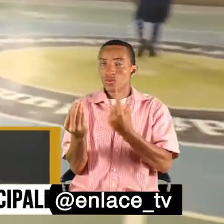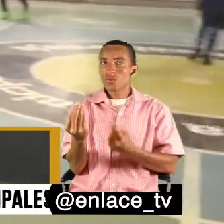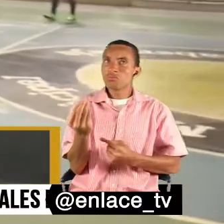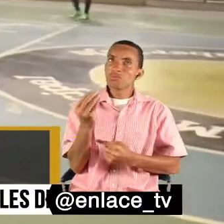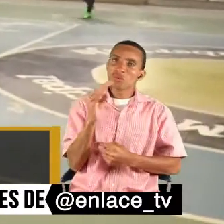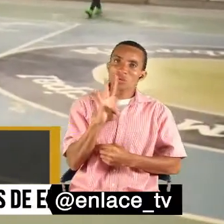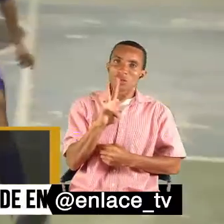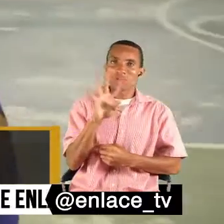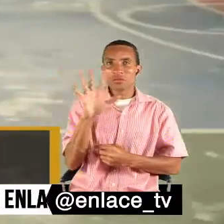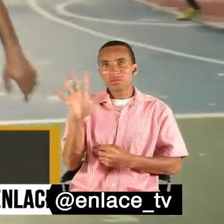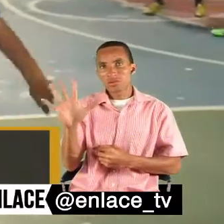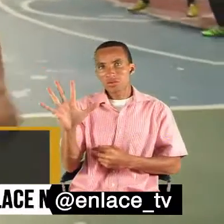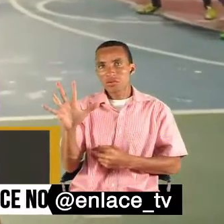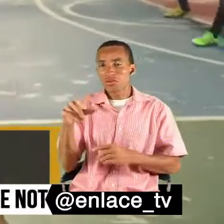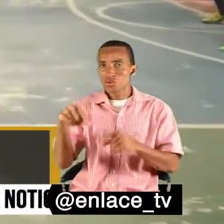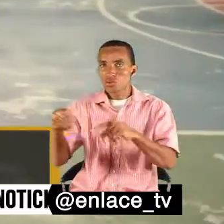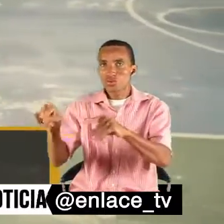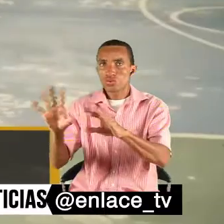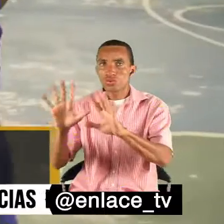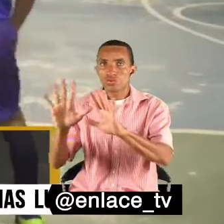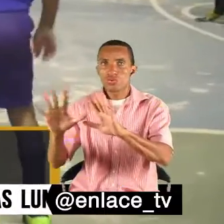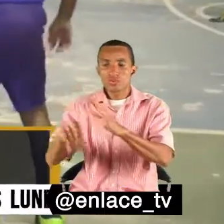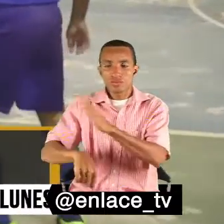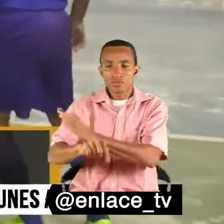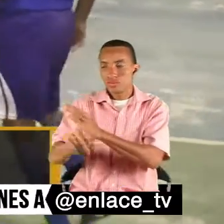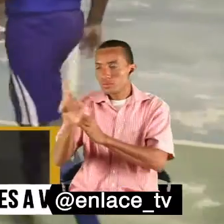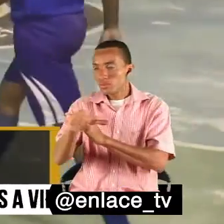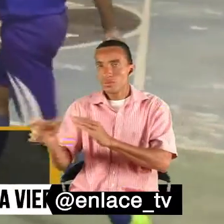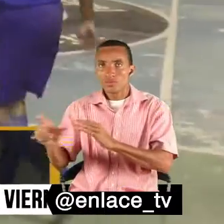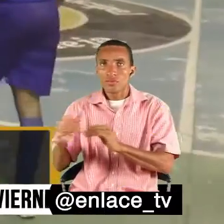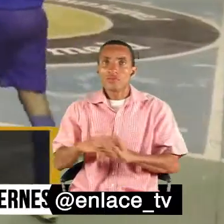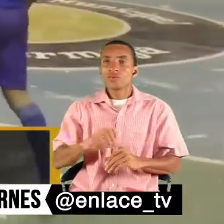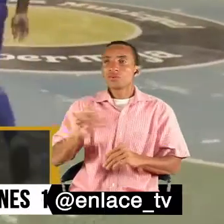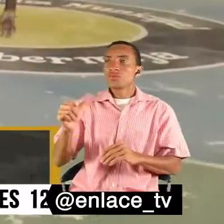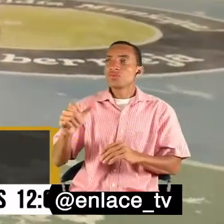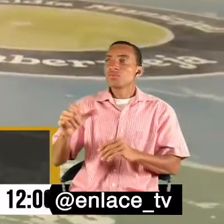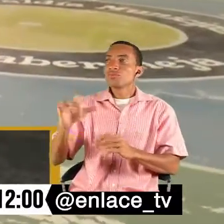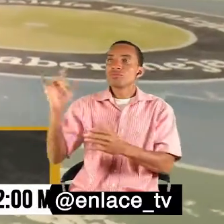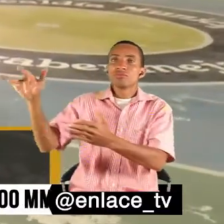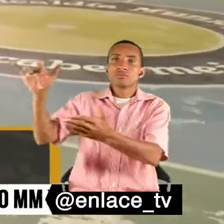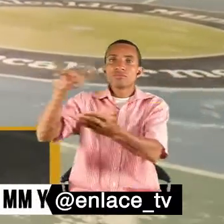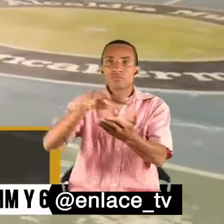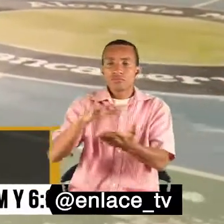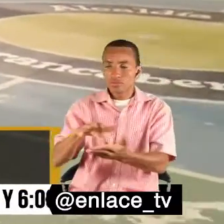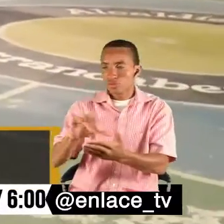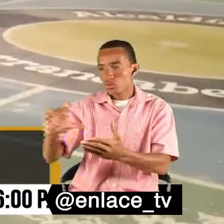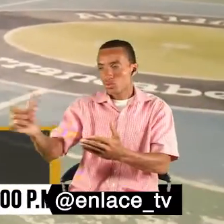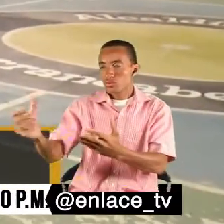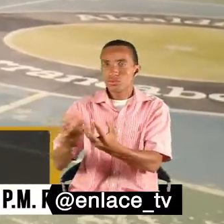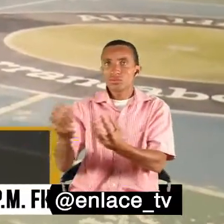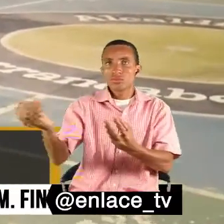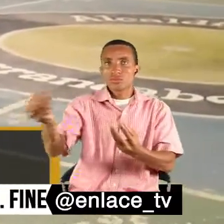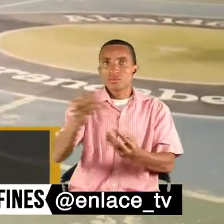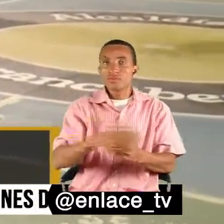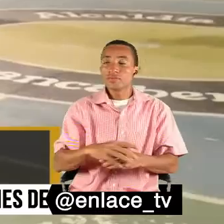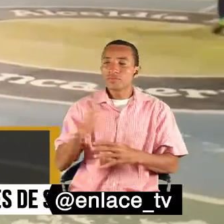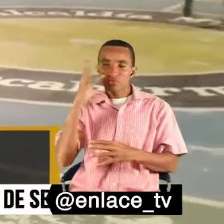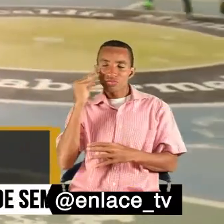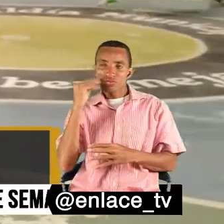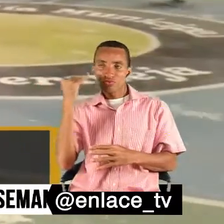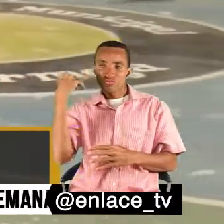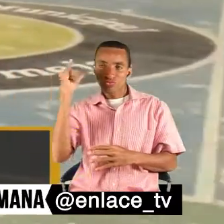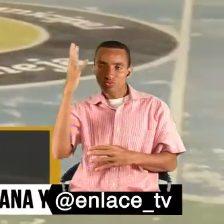jugadores de ellos y otros que están en otros equipos poniendo en práctica su experiencia, su conocimiento y